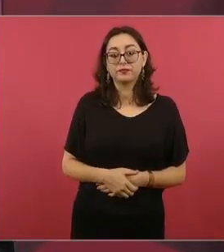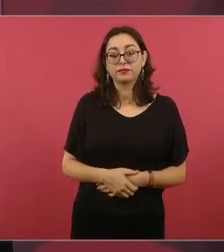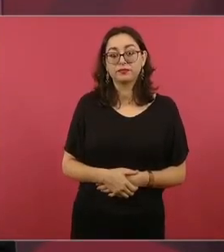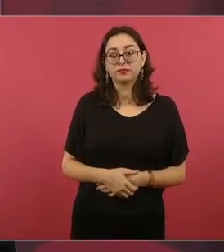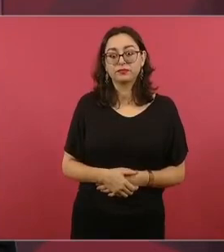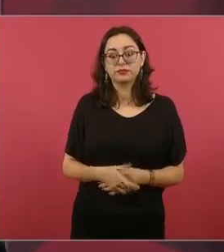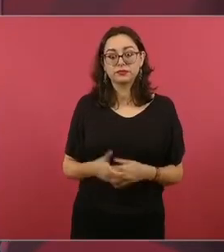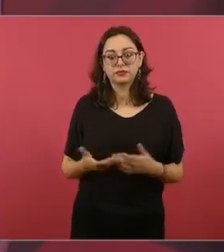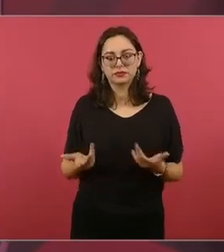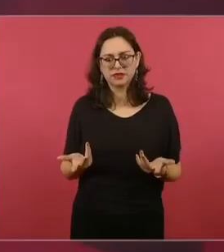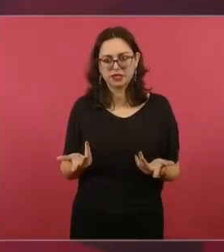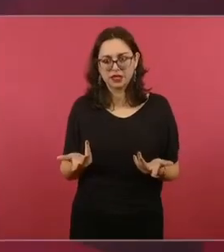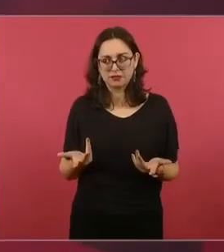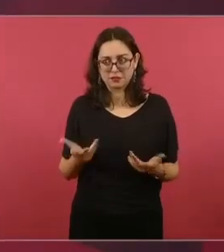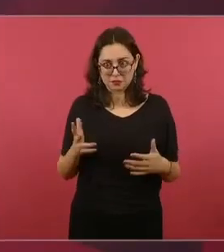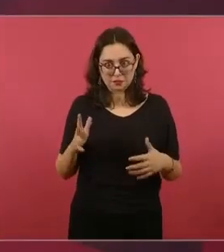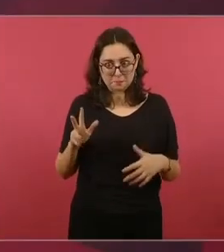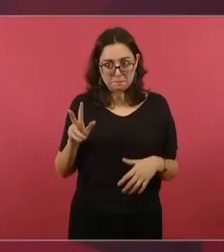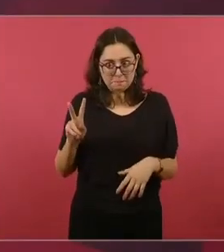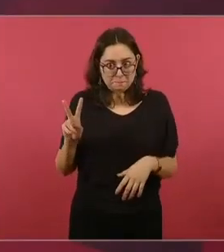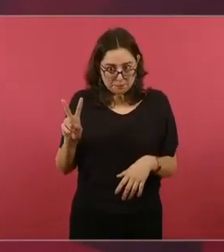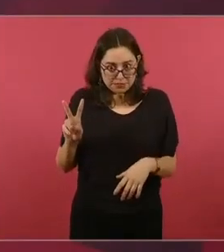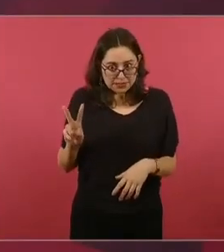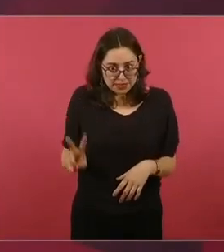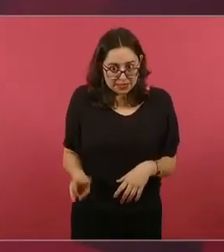Y aunque parezca